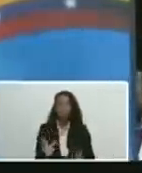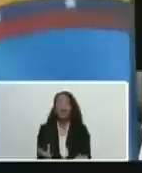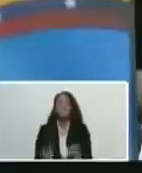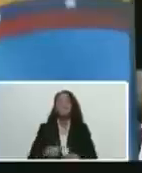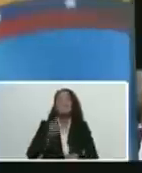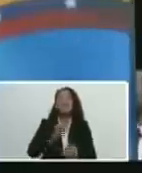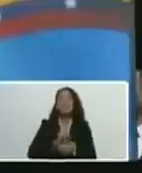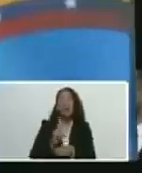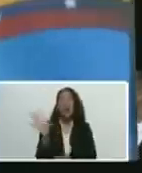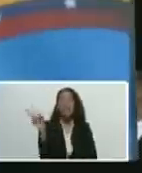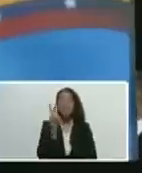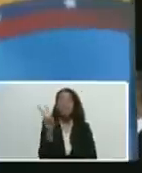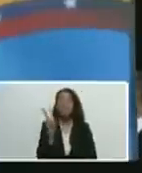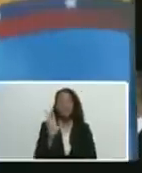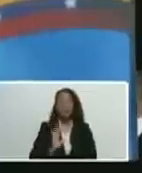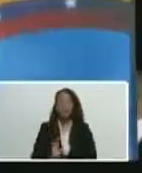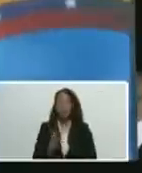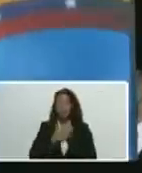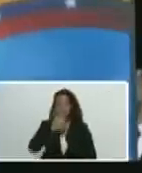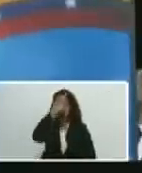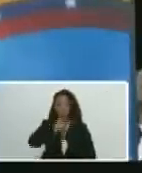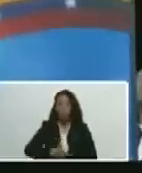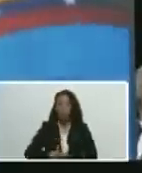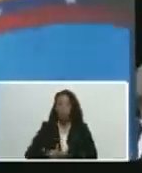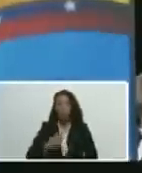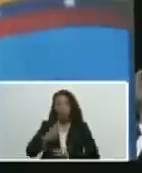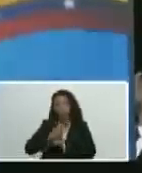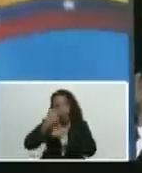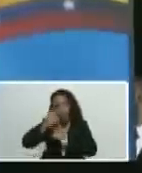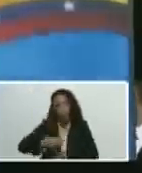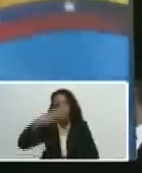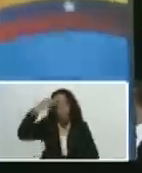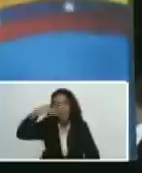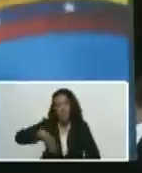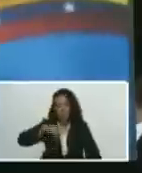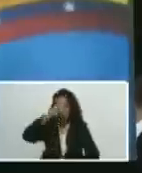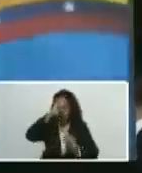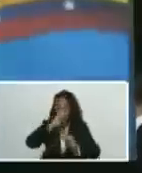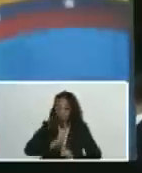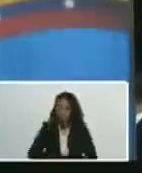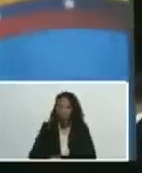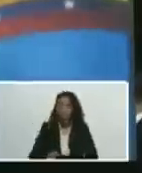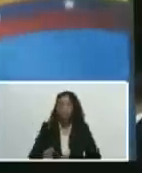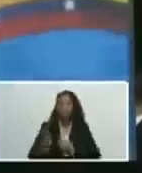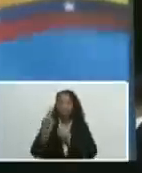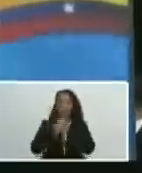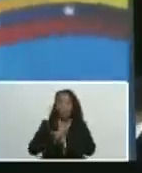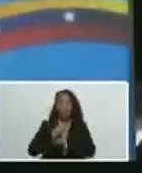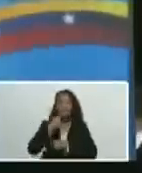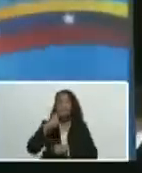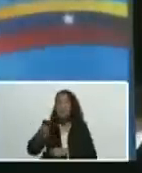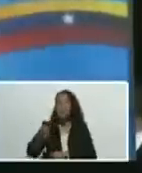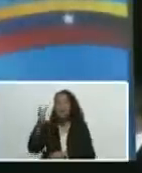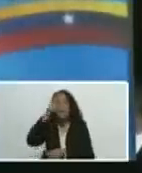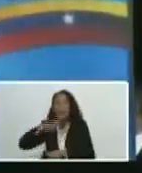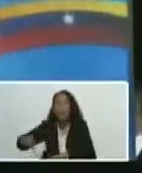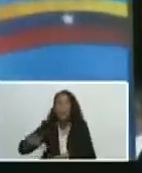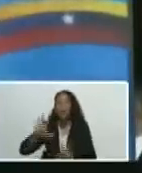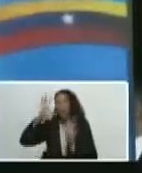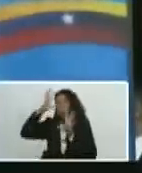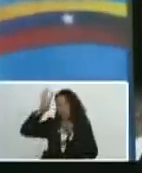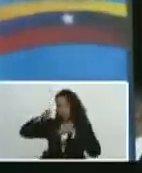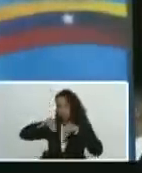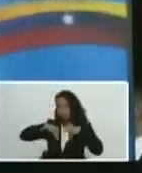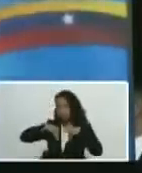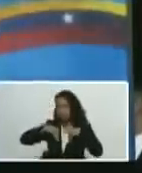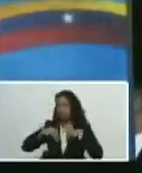otro, ya que no solo nos debemos al honor militar, sino a las demandas del pueblo venezolano.